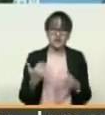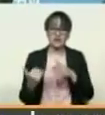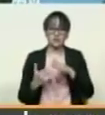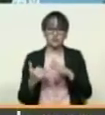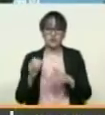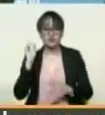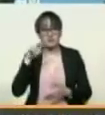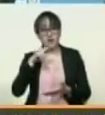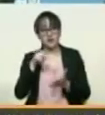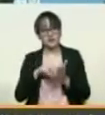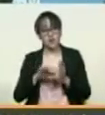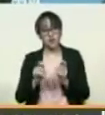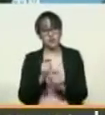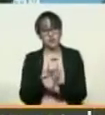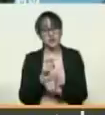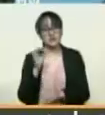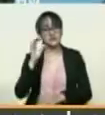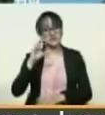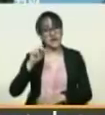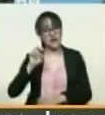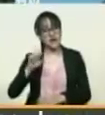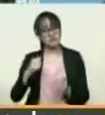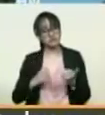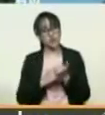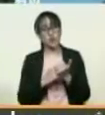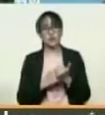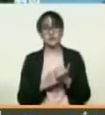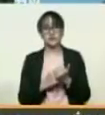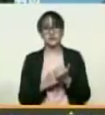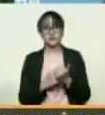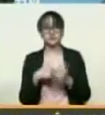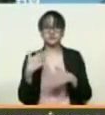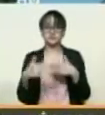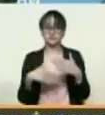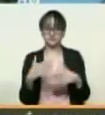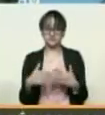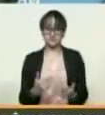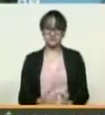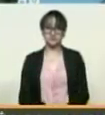Nacional Constituyente, el Consejo Nacional Electoral, para llevar adelante los procesos.